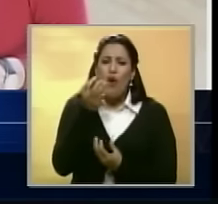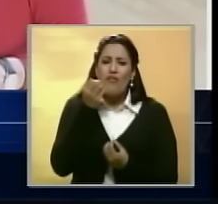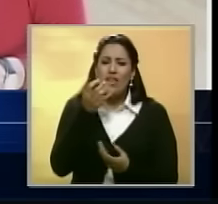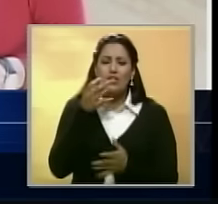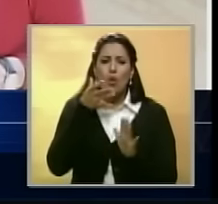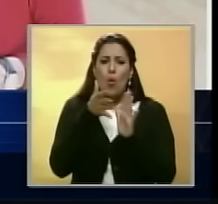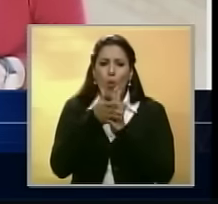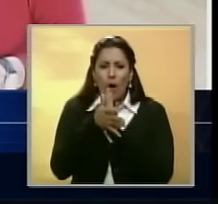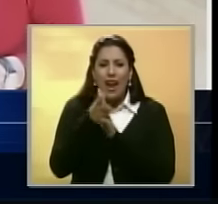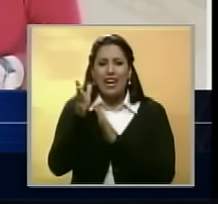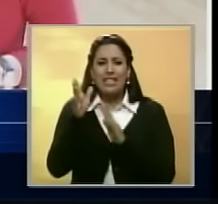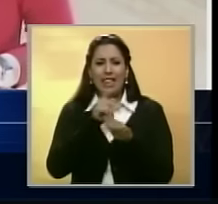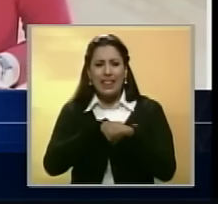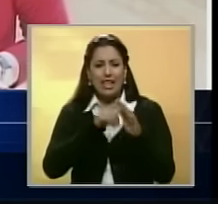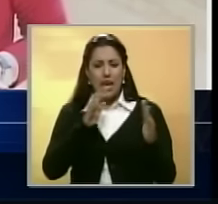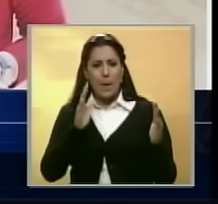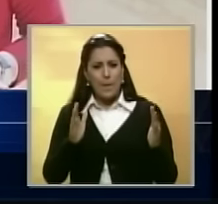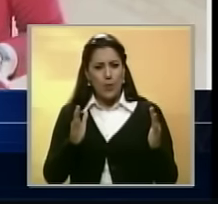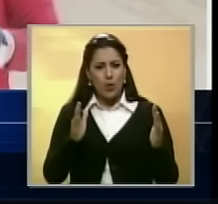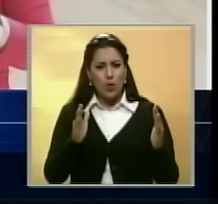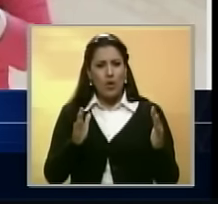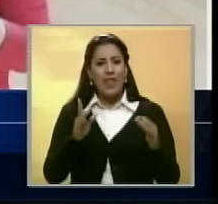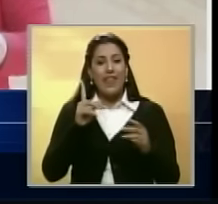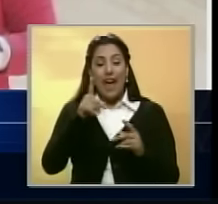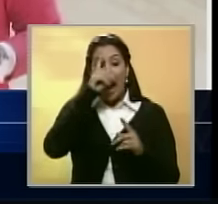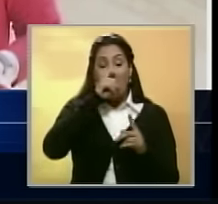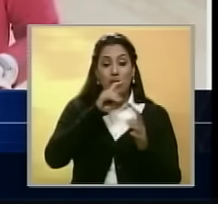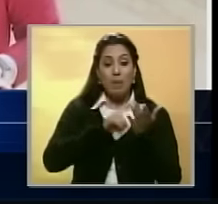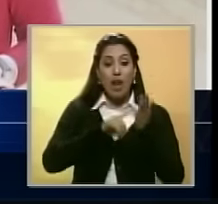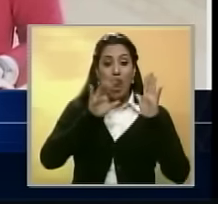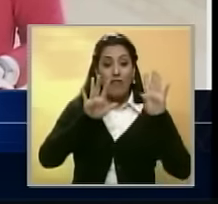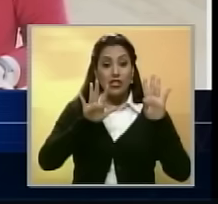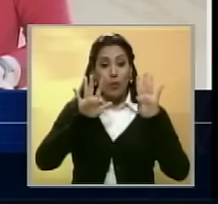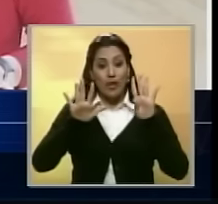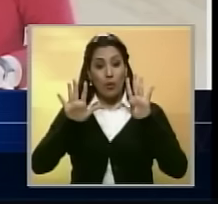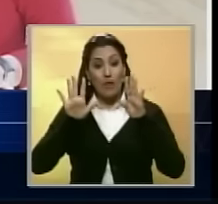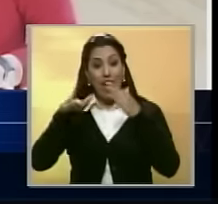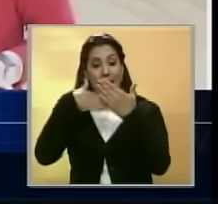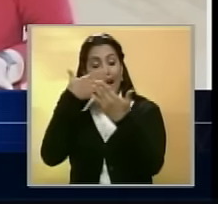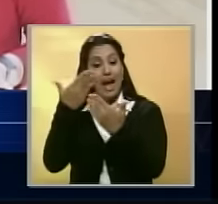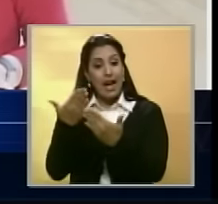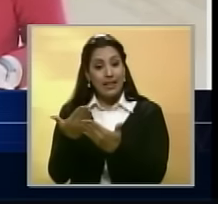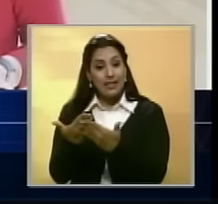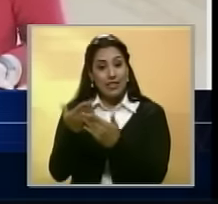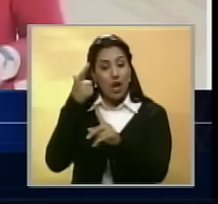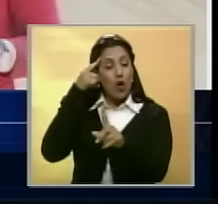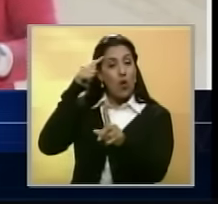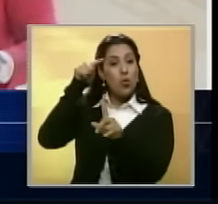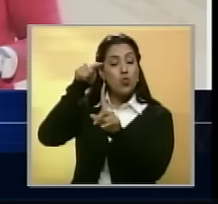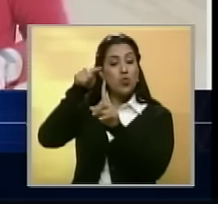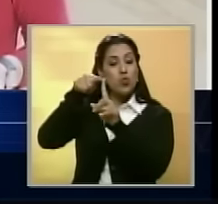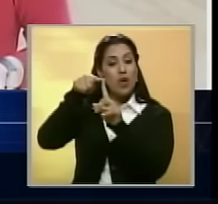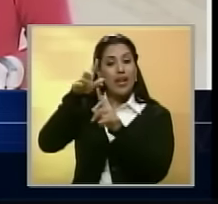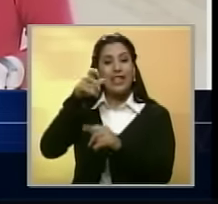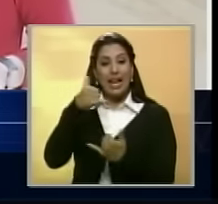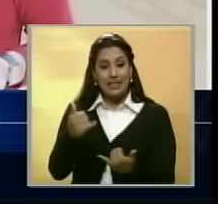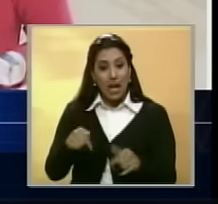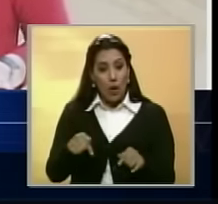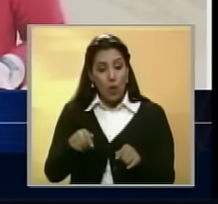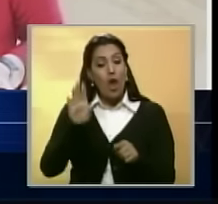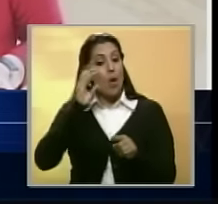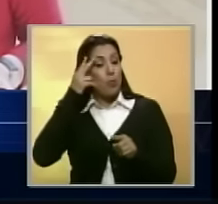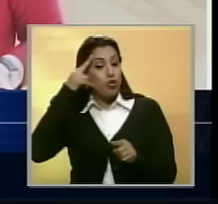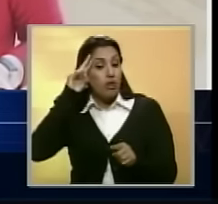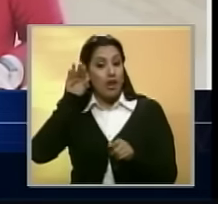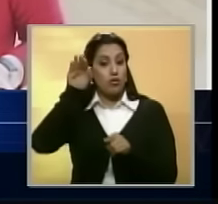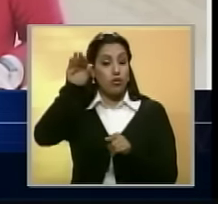lo establece en su temporalidad, desde el año 1999, proyectando al presente y al